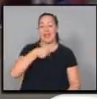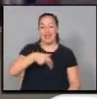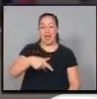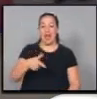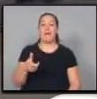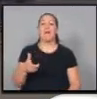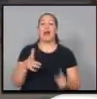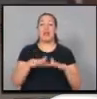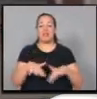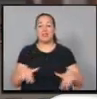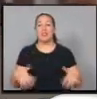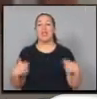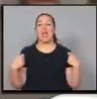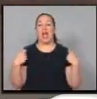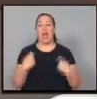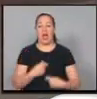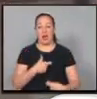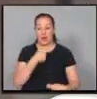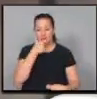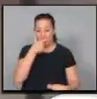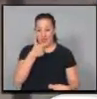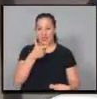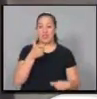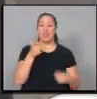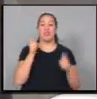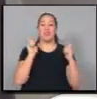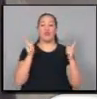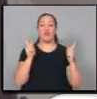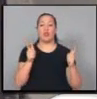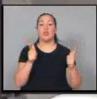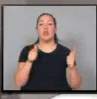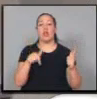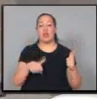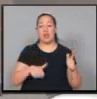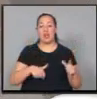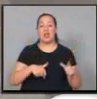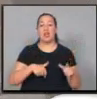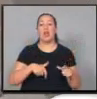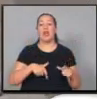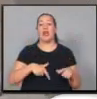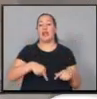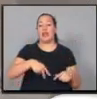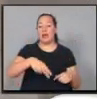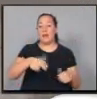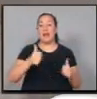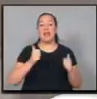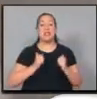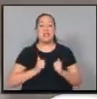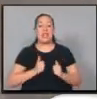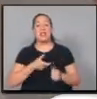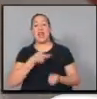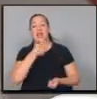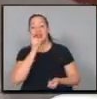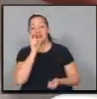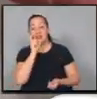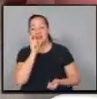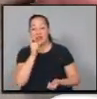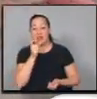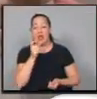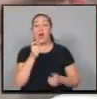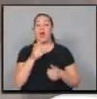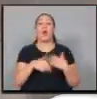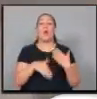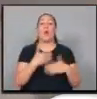los chicos abrigados y poder disfrutar de un lugar así, de poder sentarse a tomar un café, de poder ir a jugar